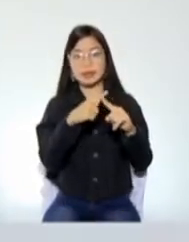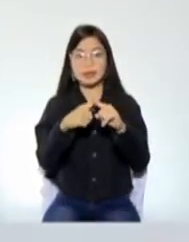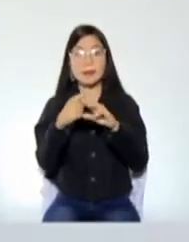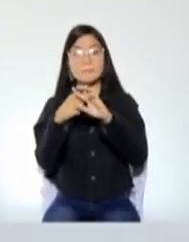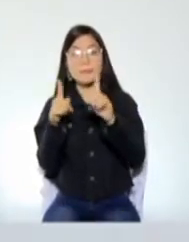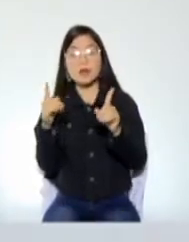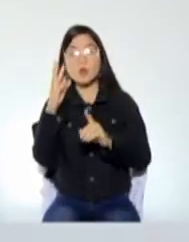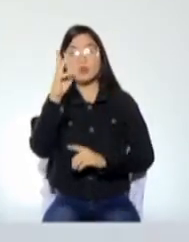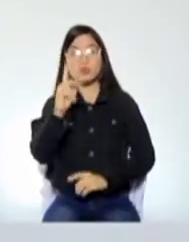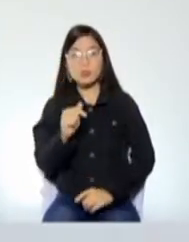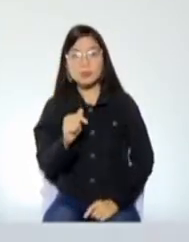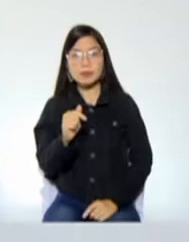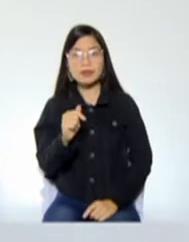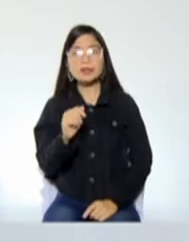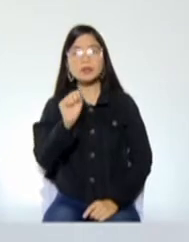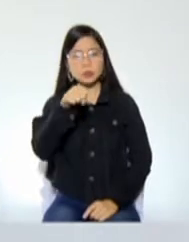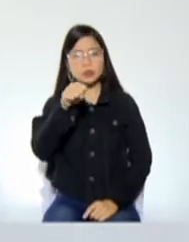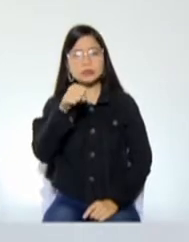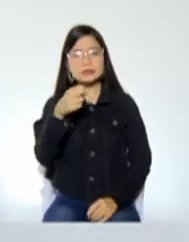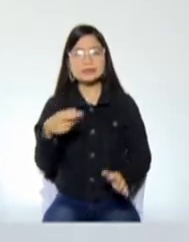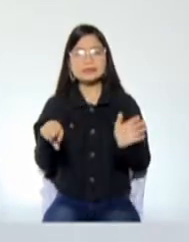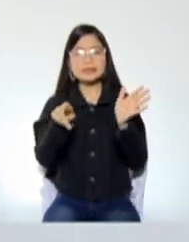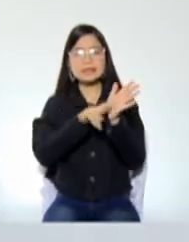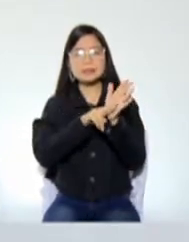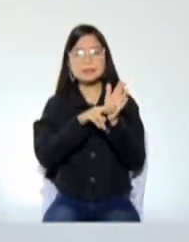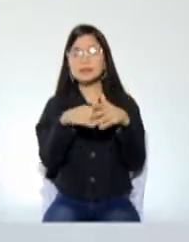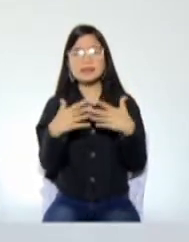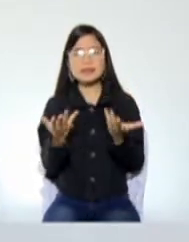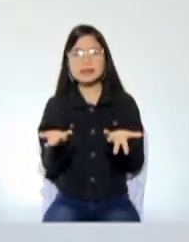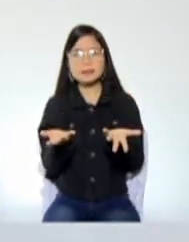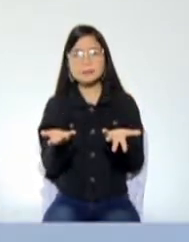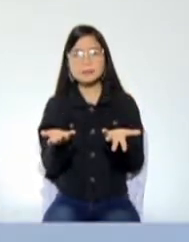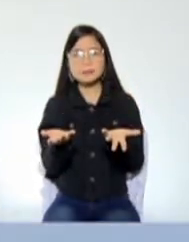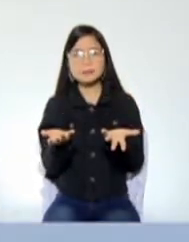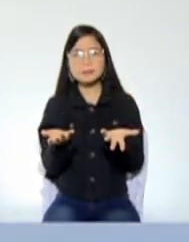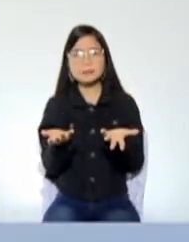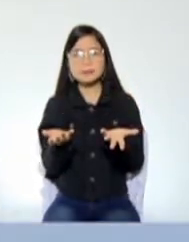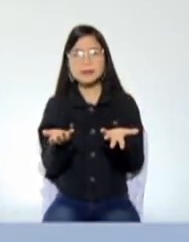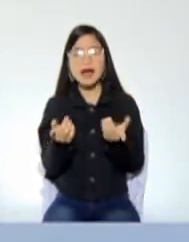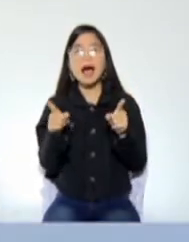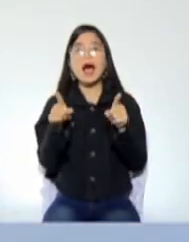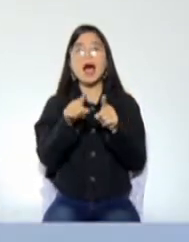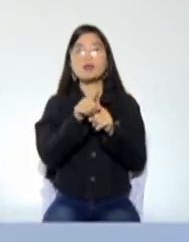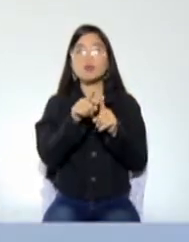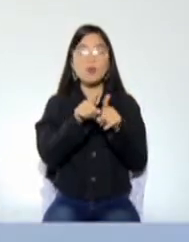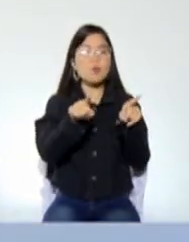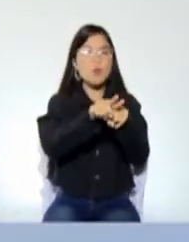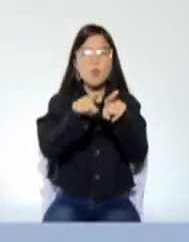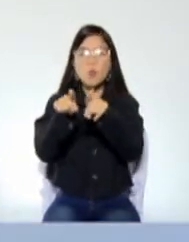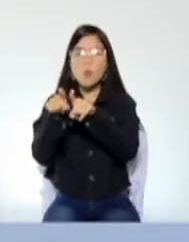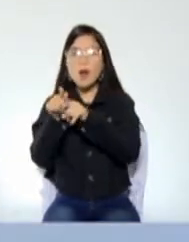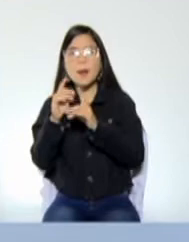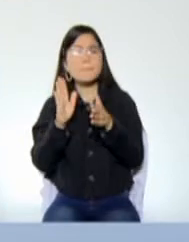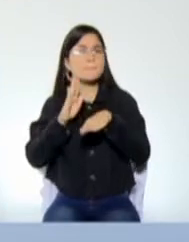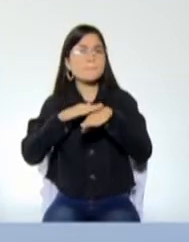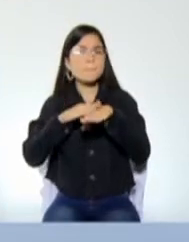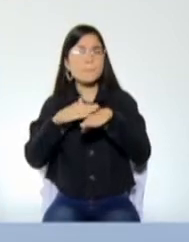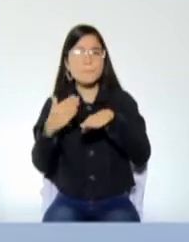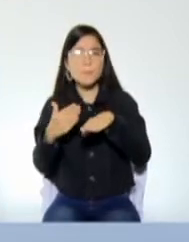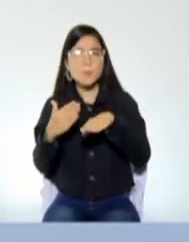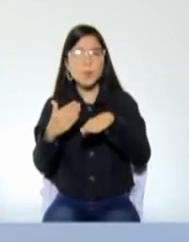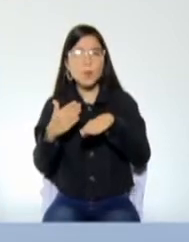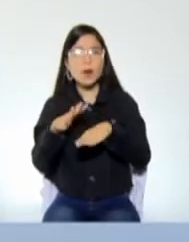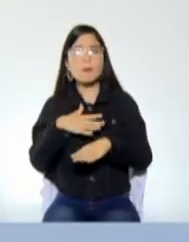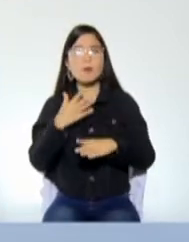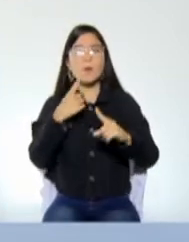valores sí hay algo común entre ellos. Todos ellos son múltiplos de 3. Es decir, que todos ellos los puedo factorizar y puedo